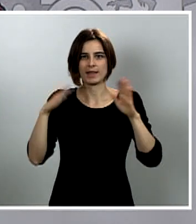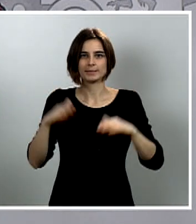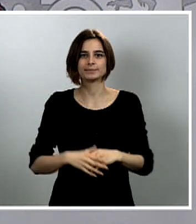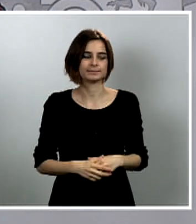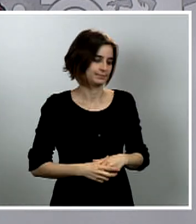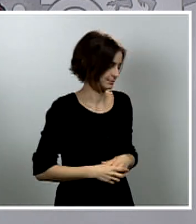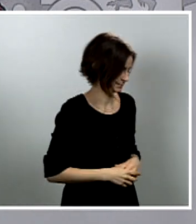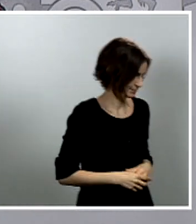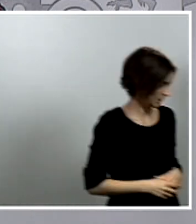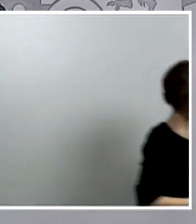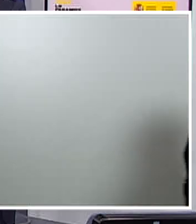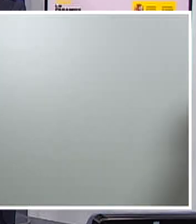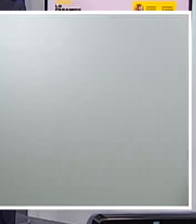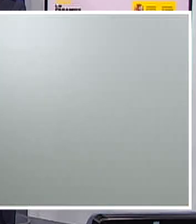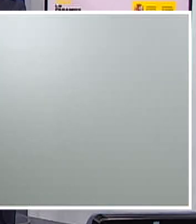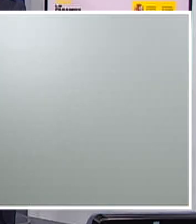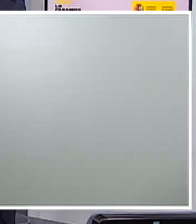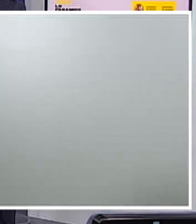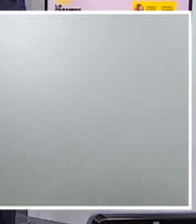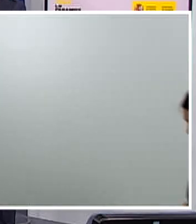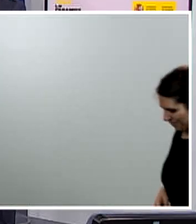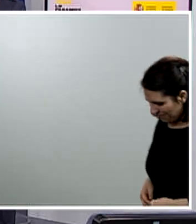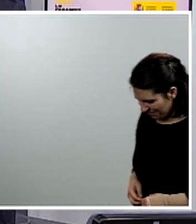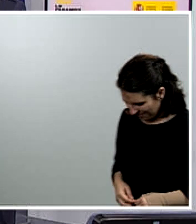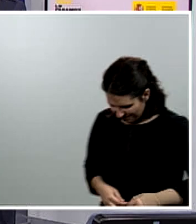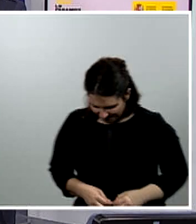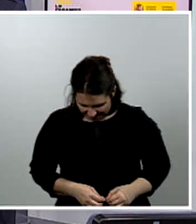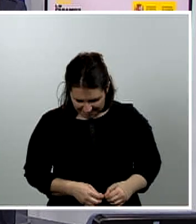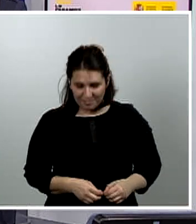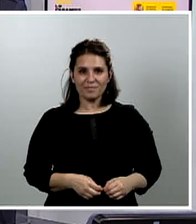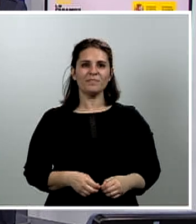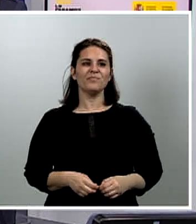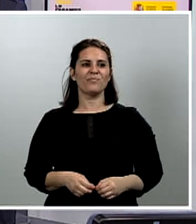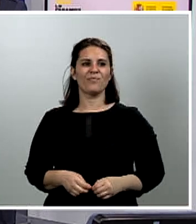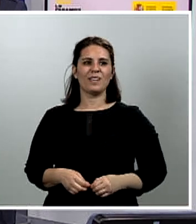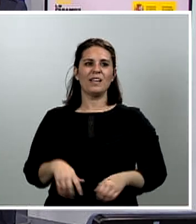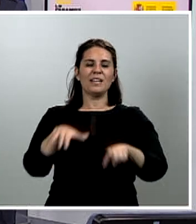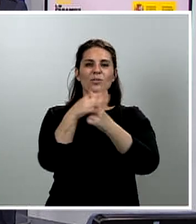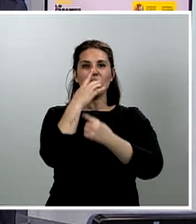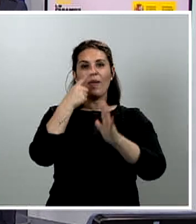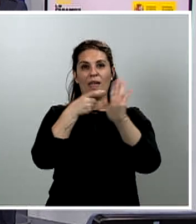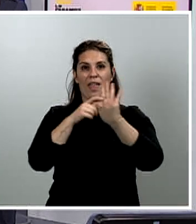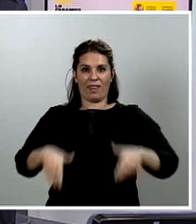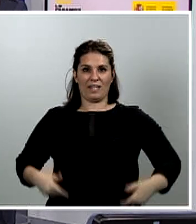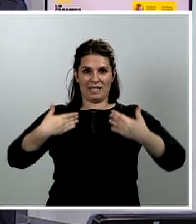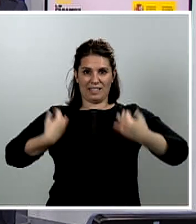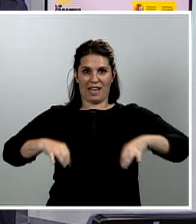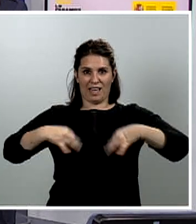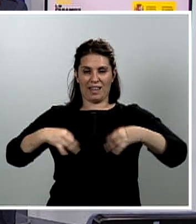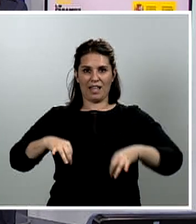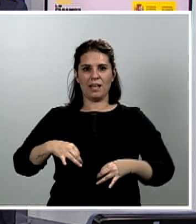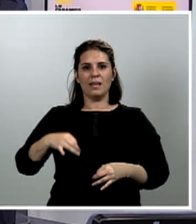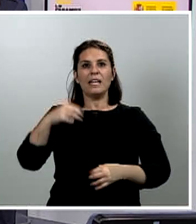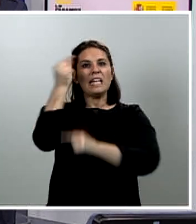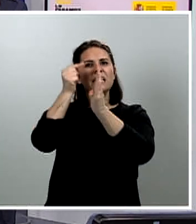Sobre los escenarios de desescalada, Radio Nacional pregunta, en base a los criterios que establece la Organización Mundial de